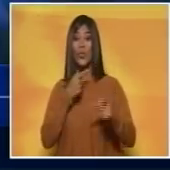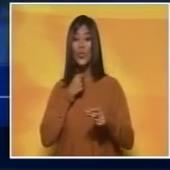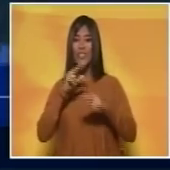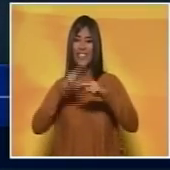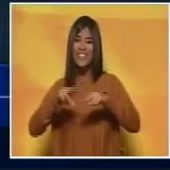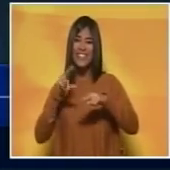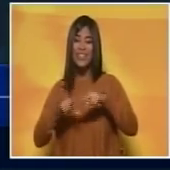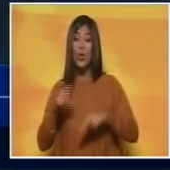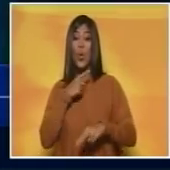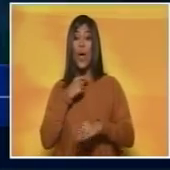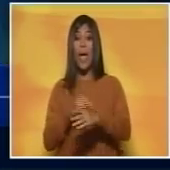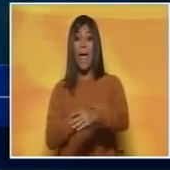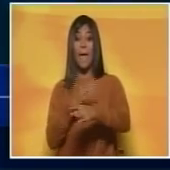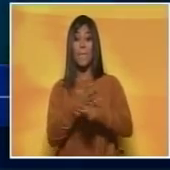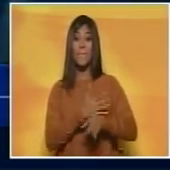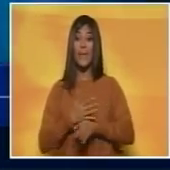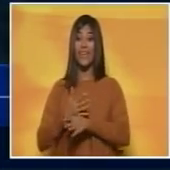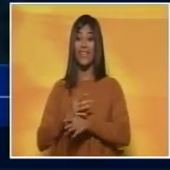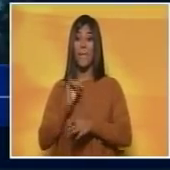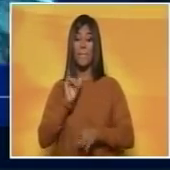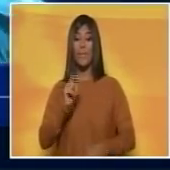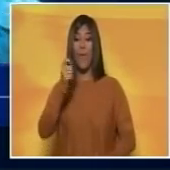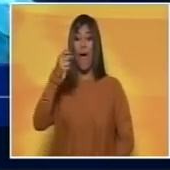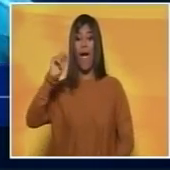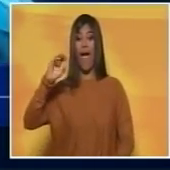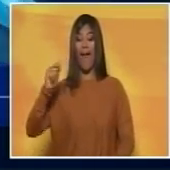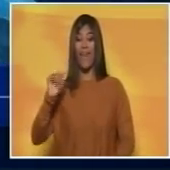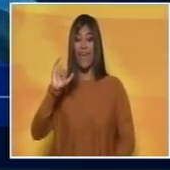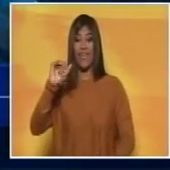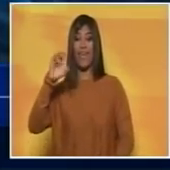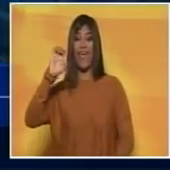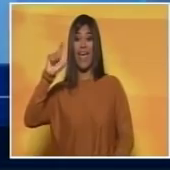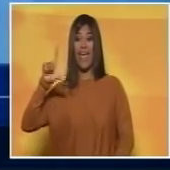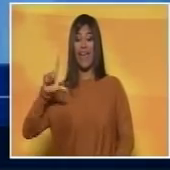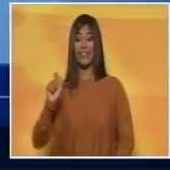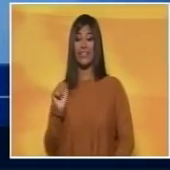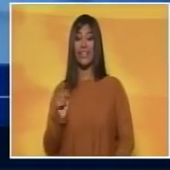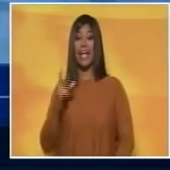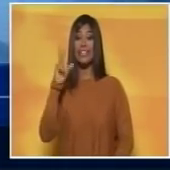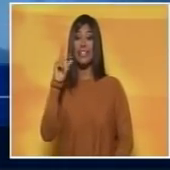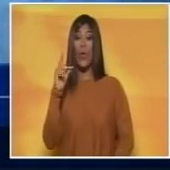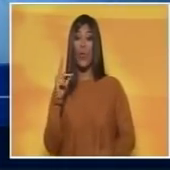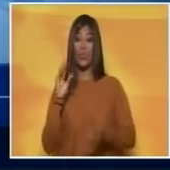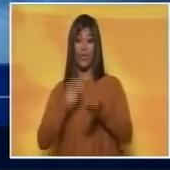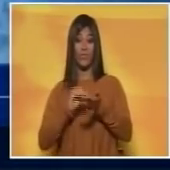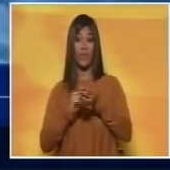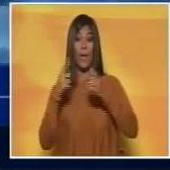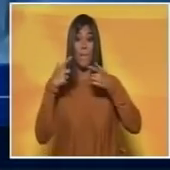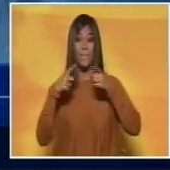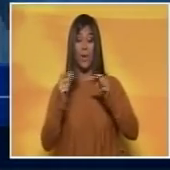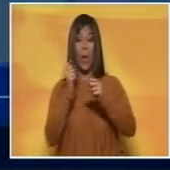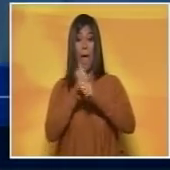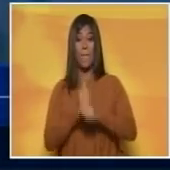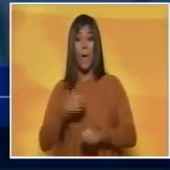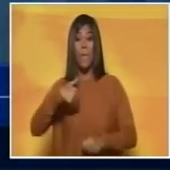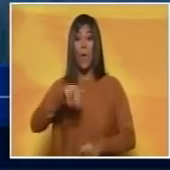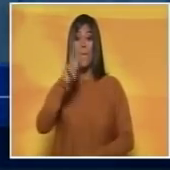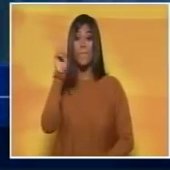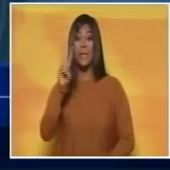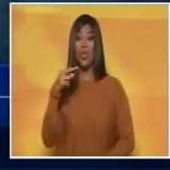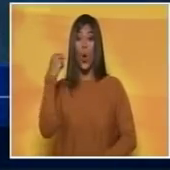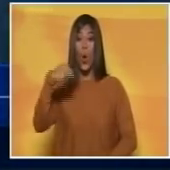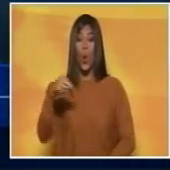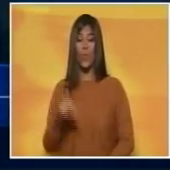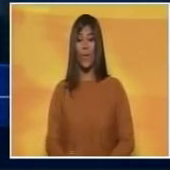las aventuras de las hermanas Elsa y Anna. Recordemos que la segunda parte del film tiene previsto estrenarse el próximo 22